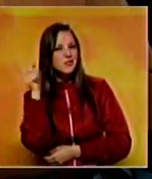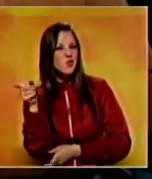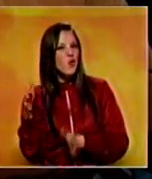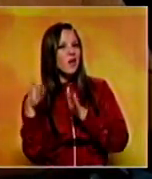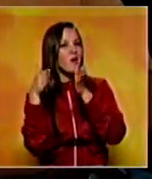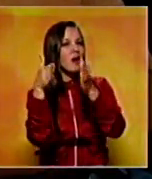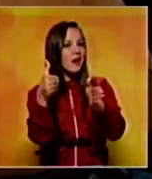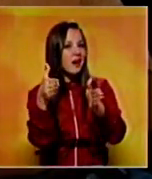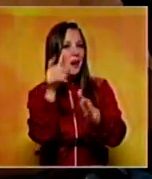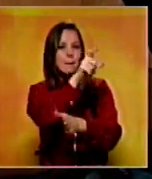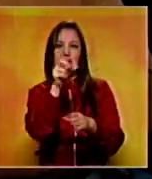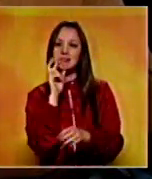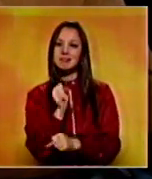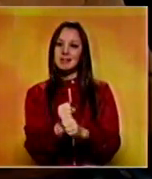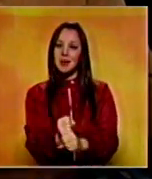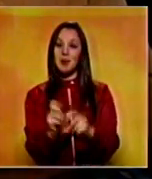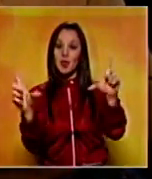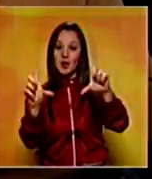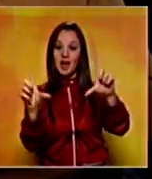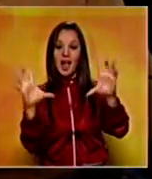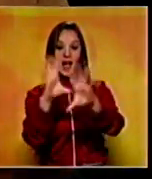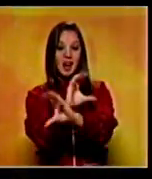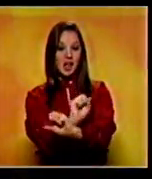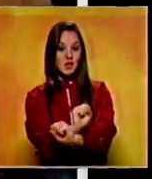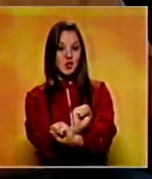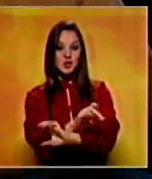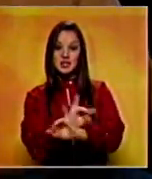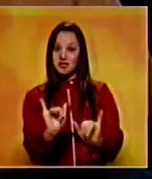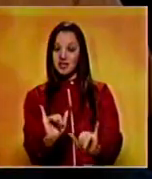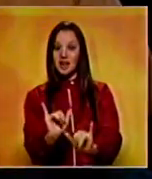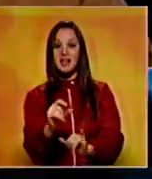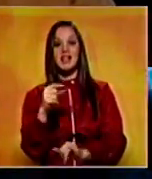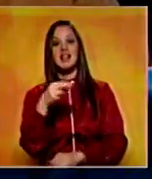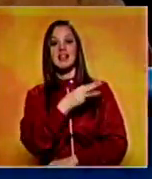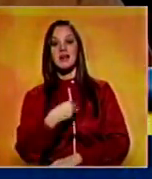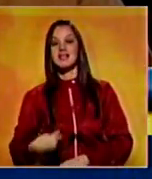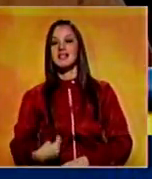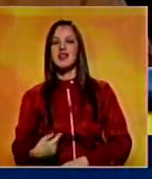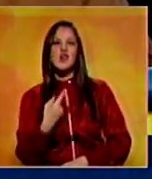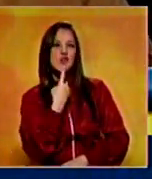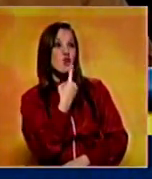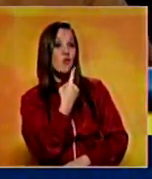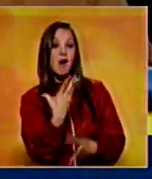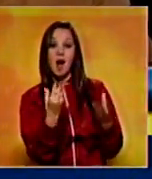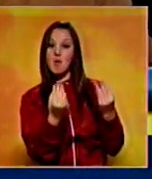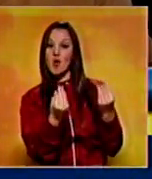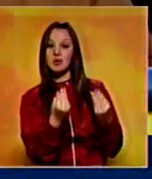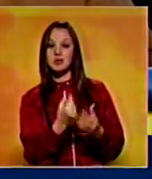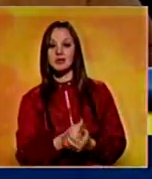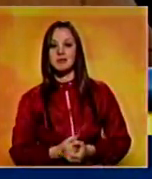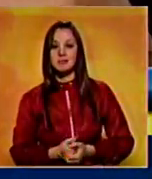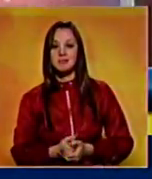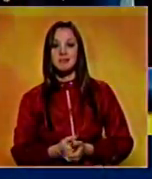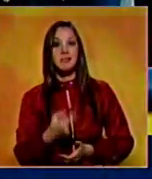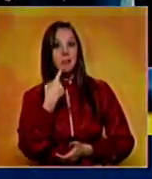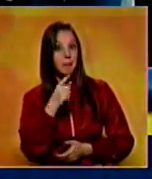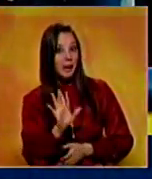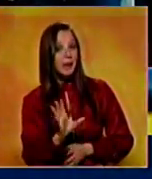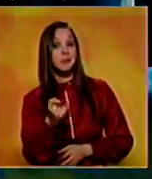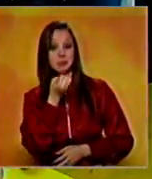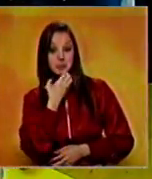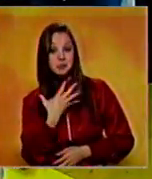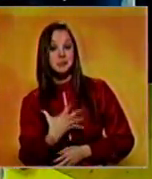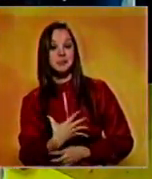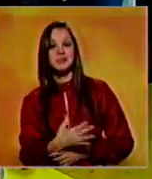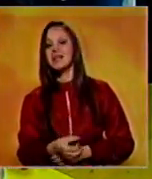regalar a los televidentes en la noche final del Miss Venezuela? No le voy a decir mucho, pero... va a volar. Bienvenidas